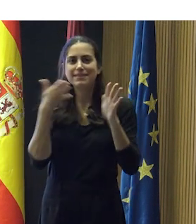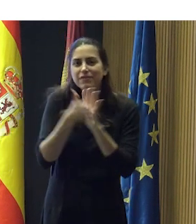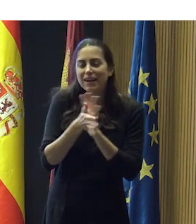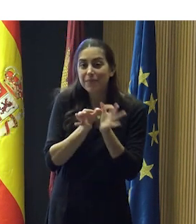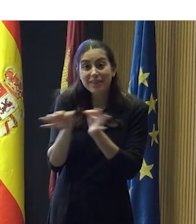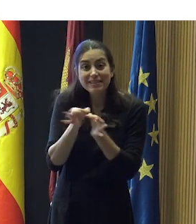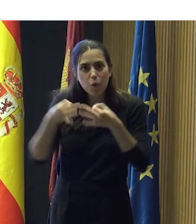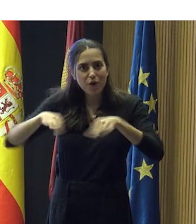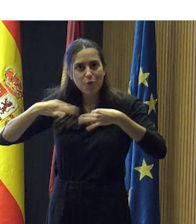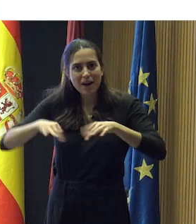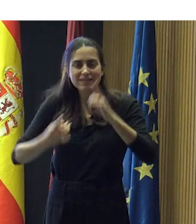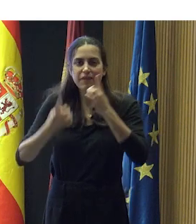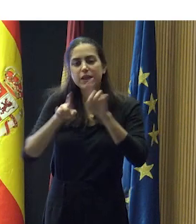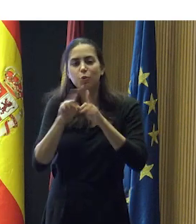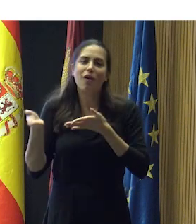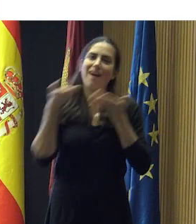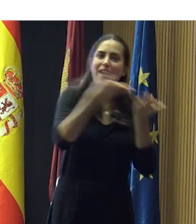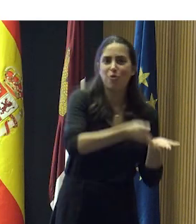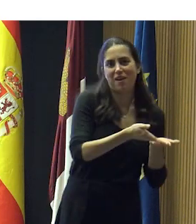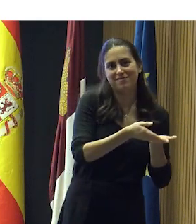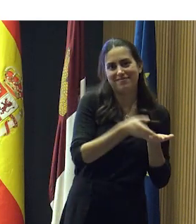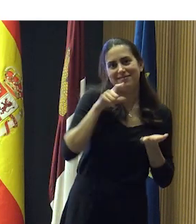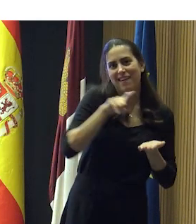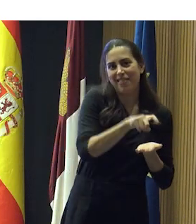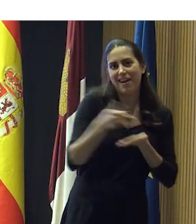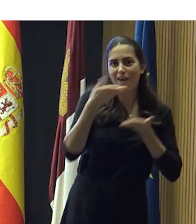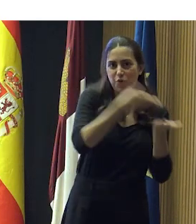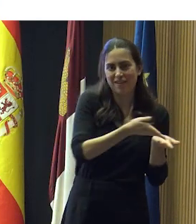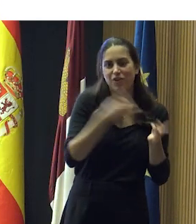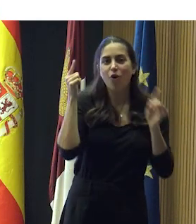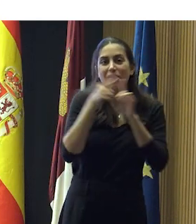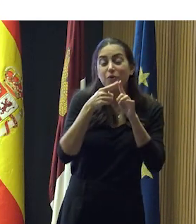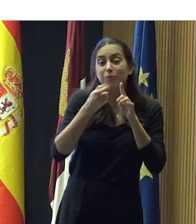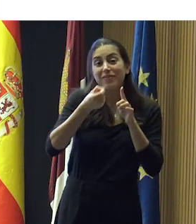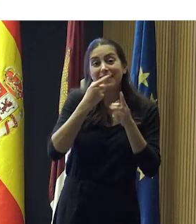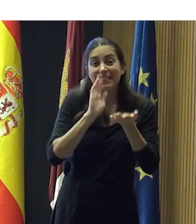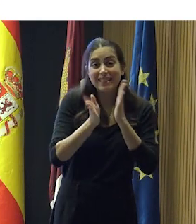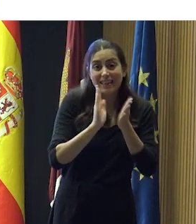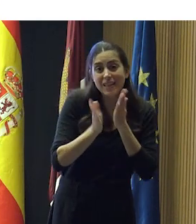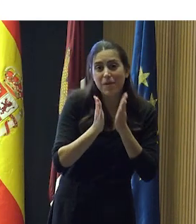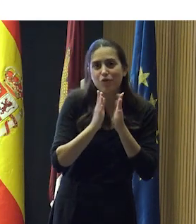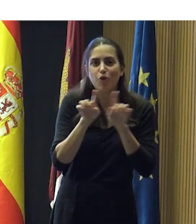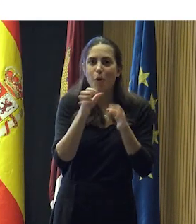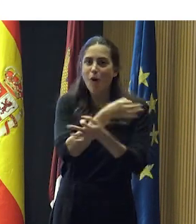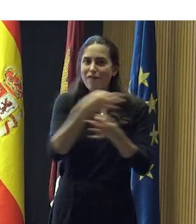a veces pueden jugar a favor del tumor, evitando que los tratamientos tumorales sean